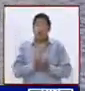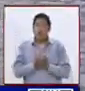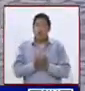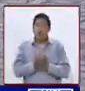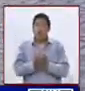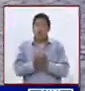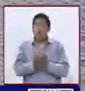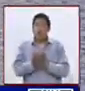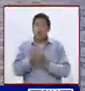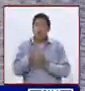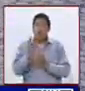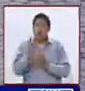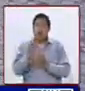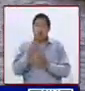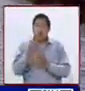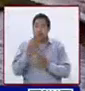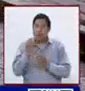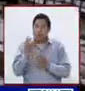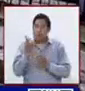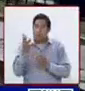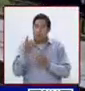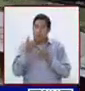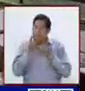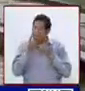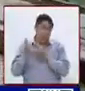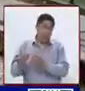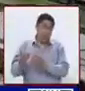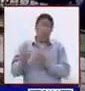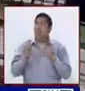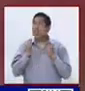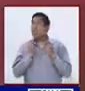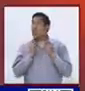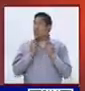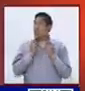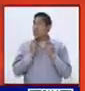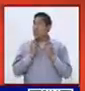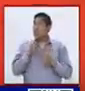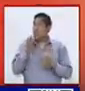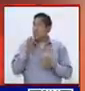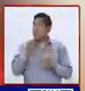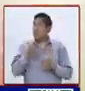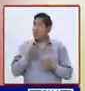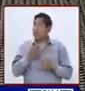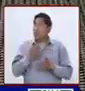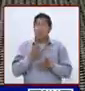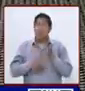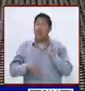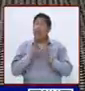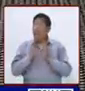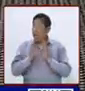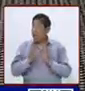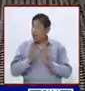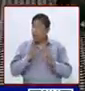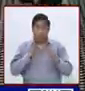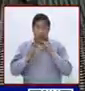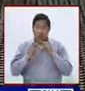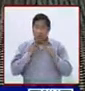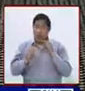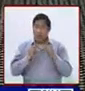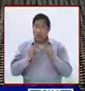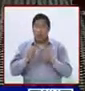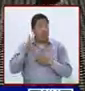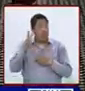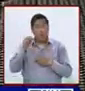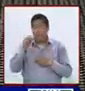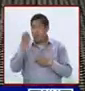La segunda denuncia por parte de turistas que llegan hasta este punto. Todo lo que ha hablado, lo que hicieron, si no compra,